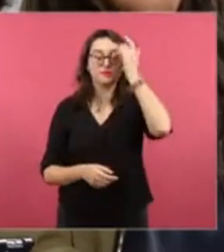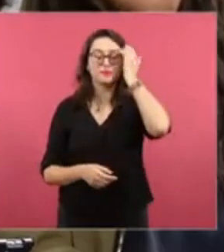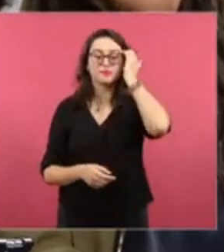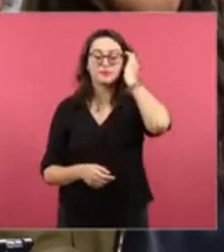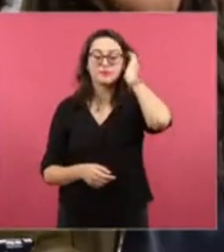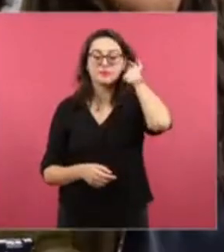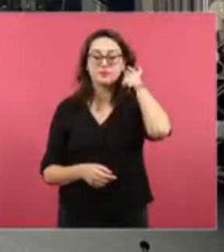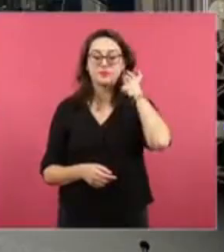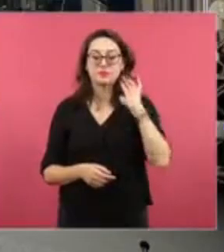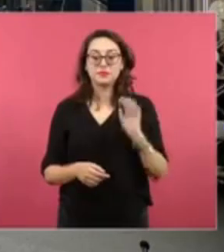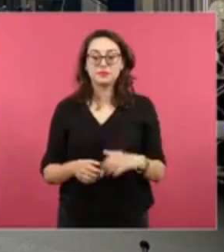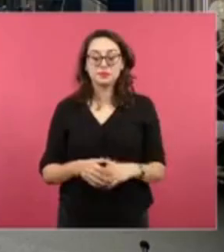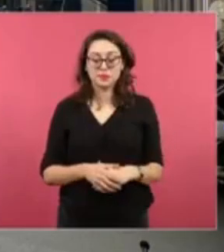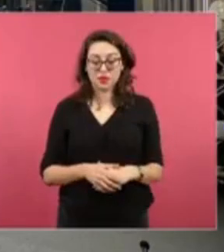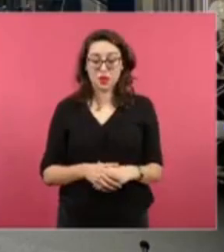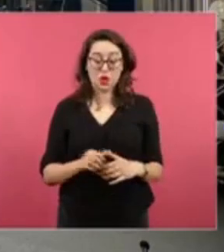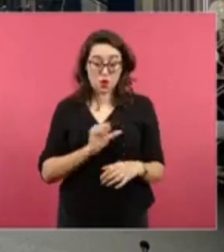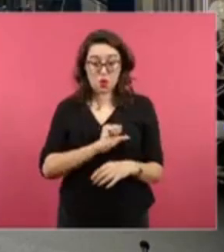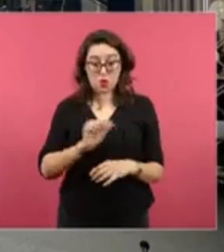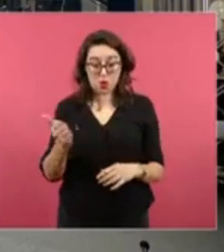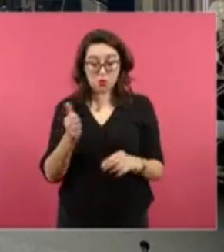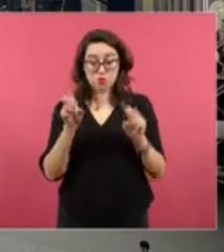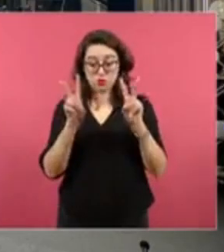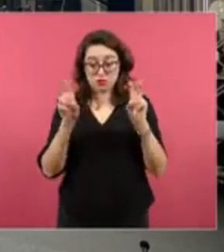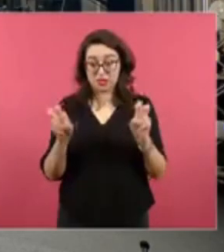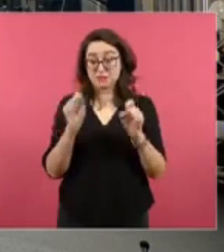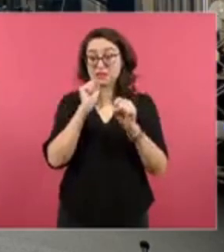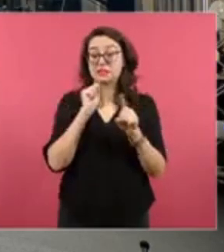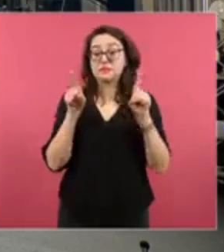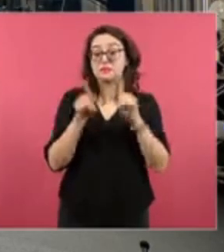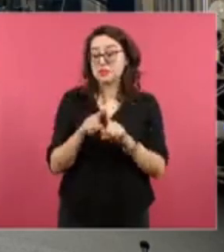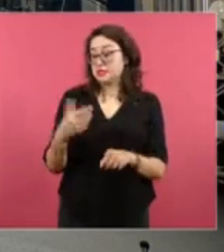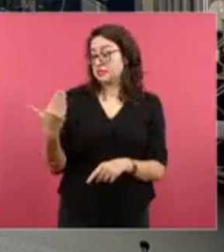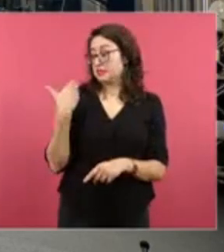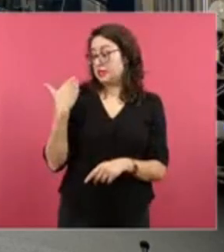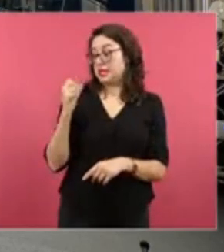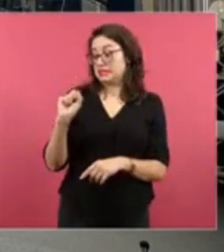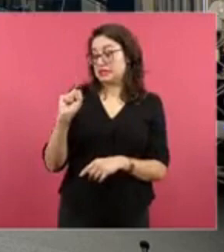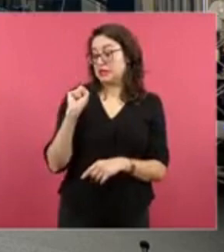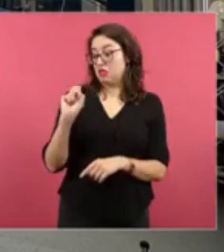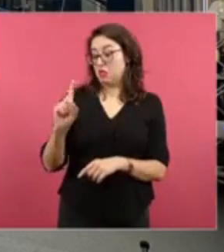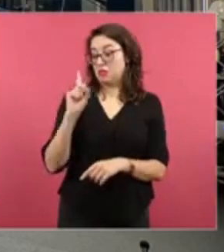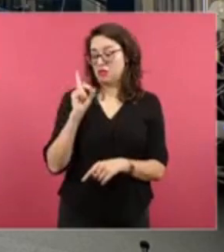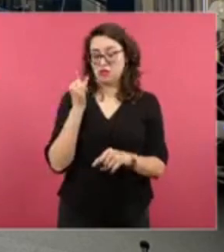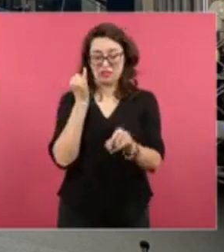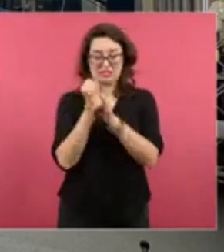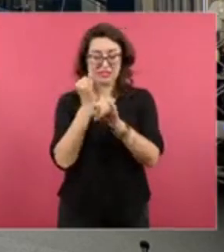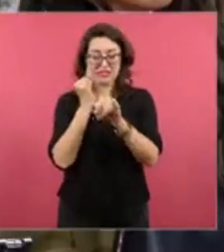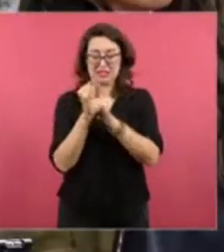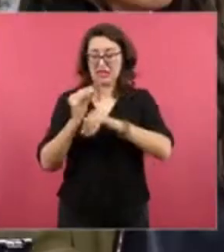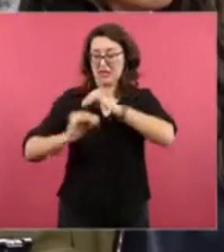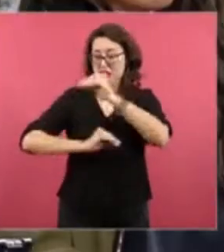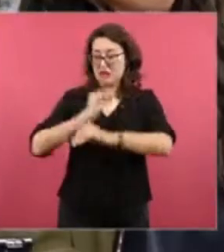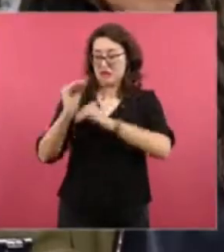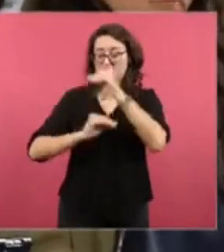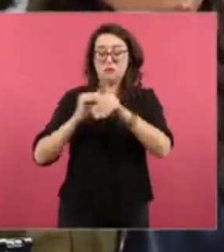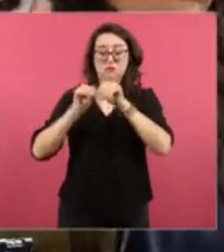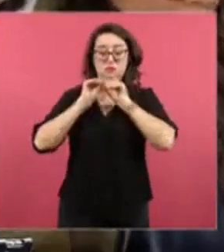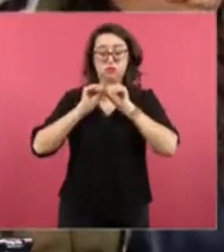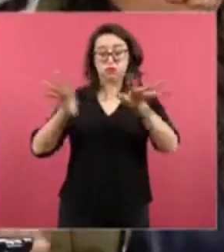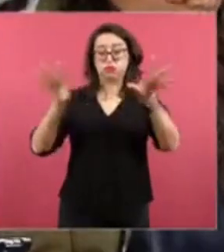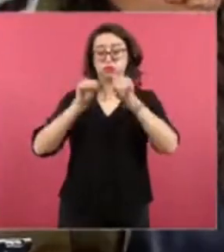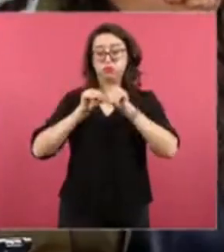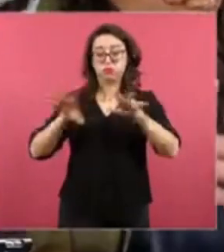que hay diferentes posicionamientos y diferentes lecturas. En redes sociales este fin de semana fue muy intenso el debate, pero lamentablemente también